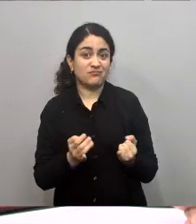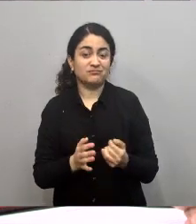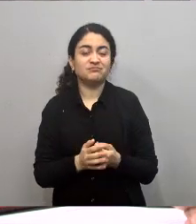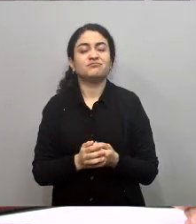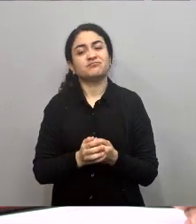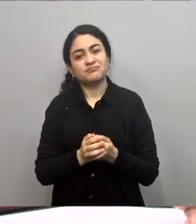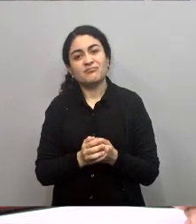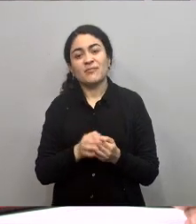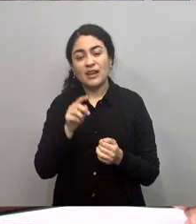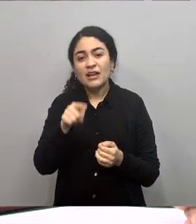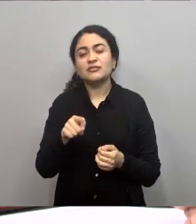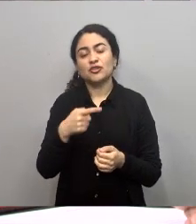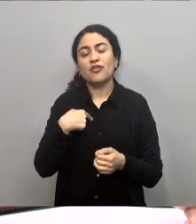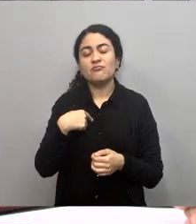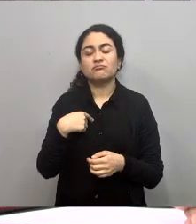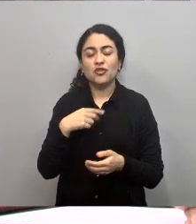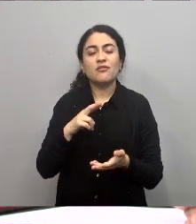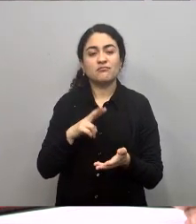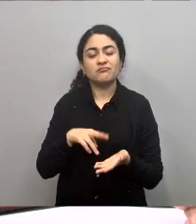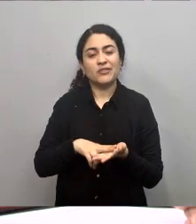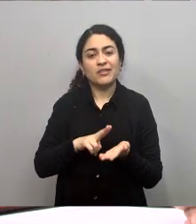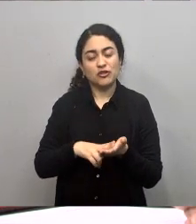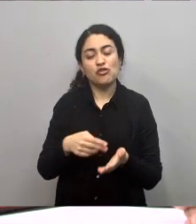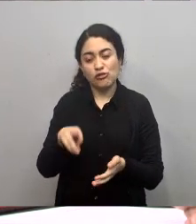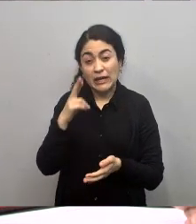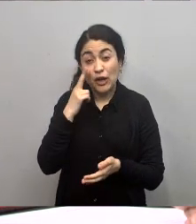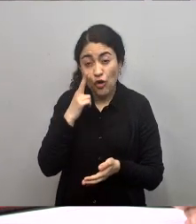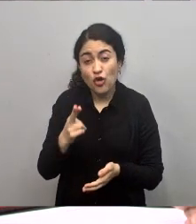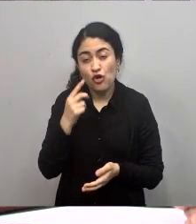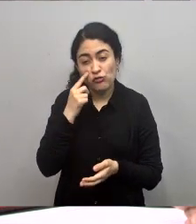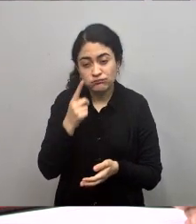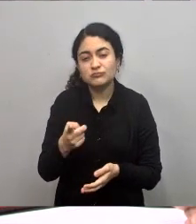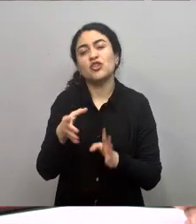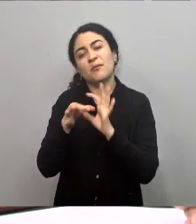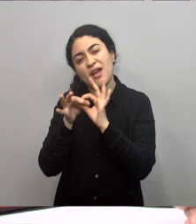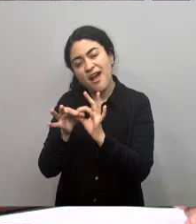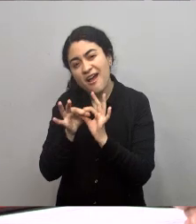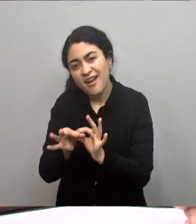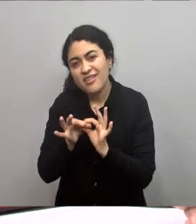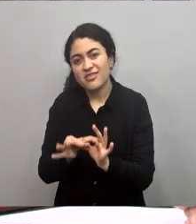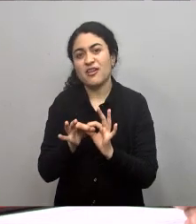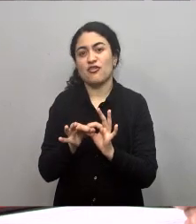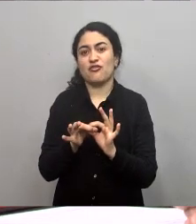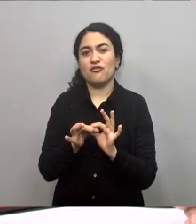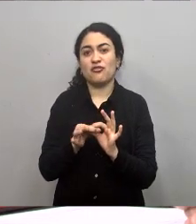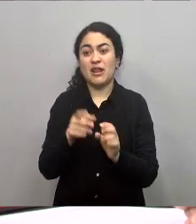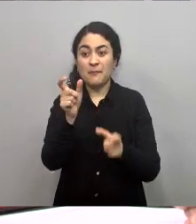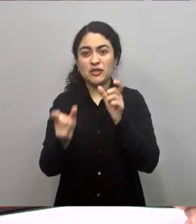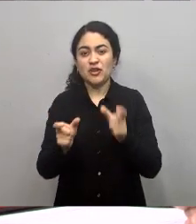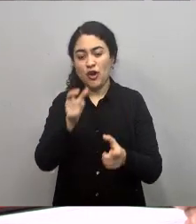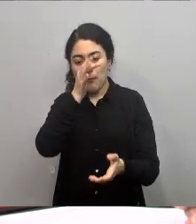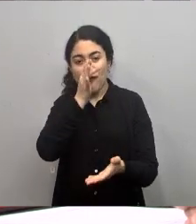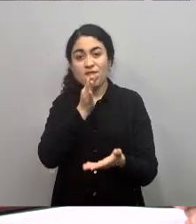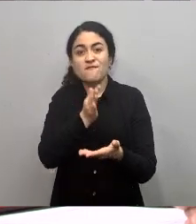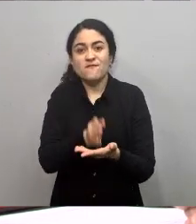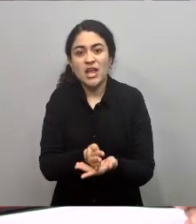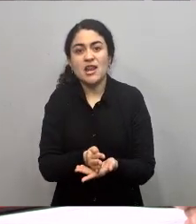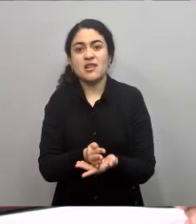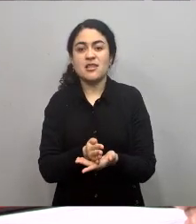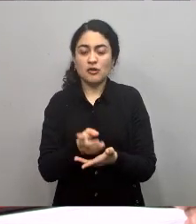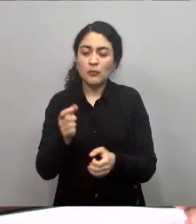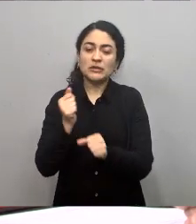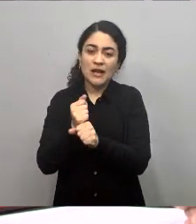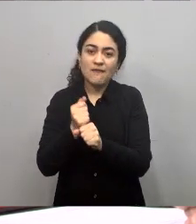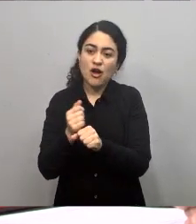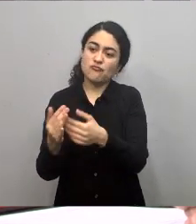En ese sentido yo debo reconocer y además agradecer la lealtad que han tenido con mi